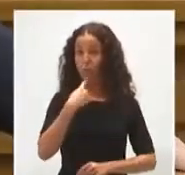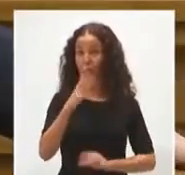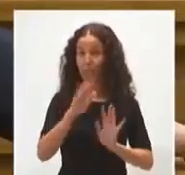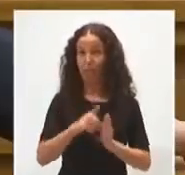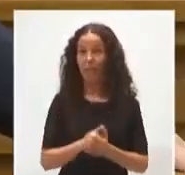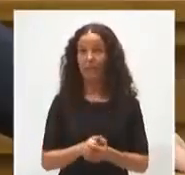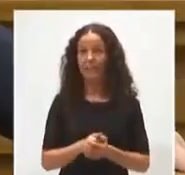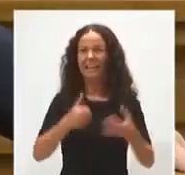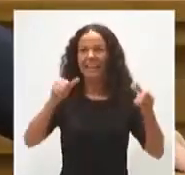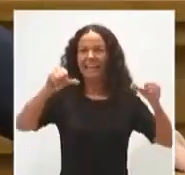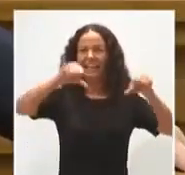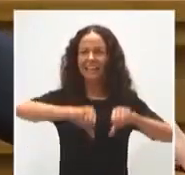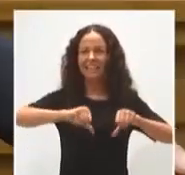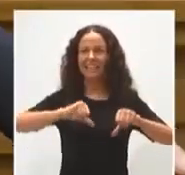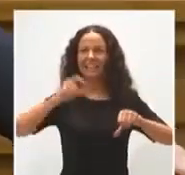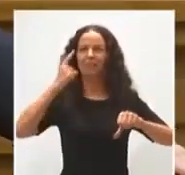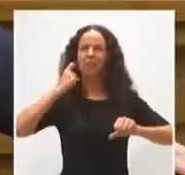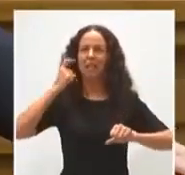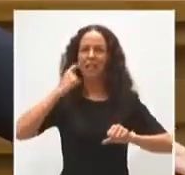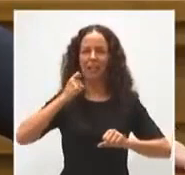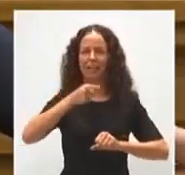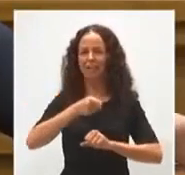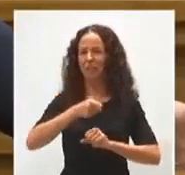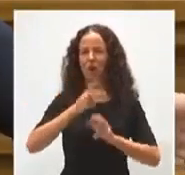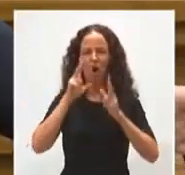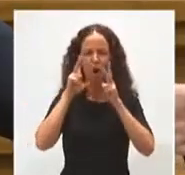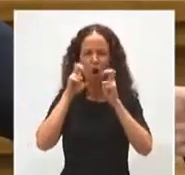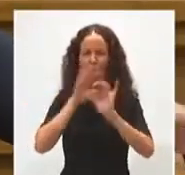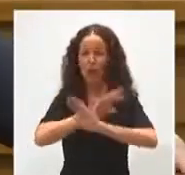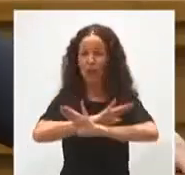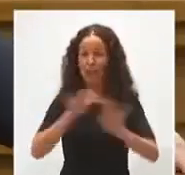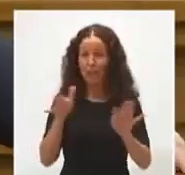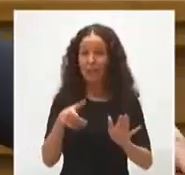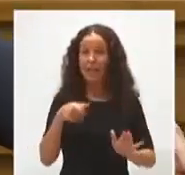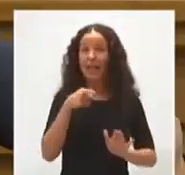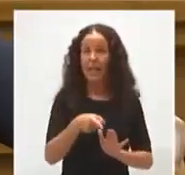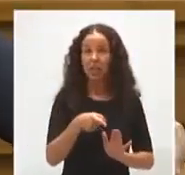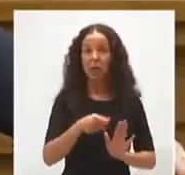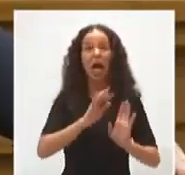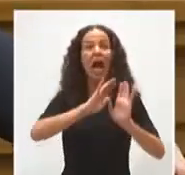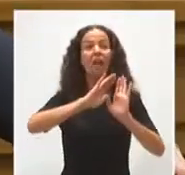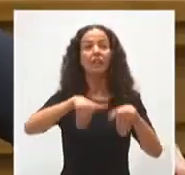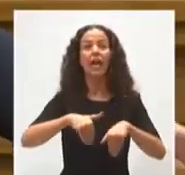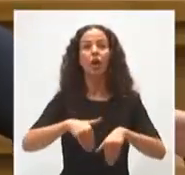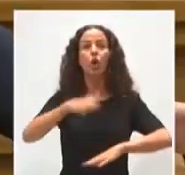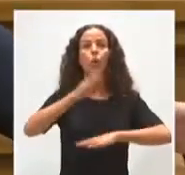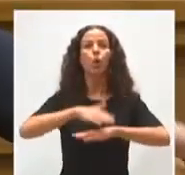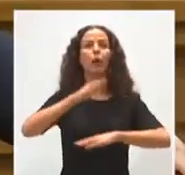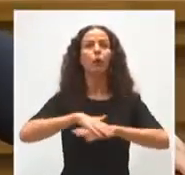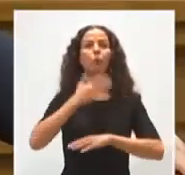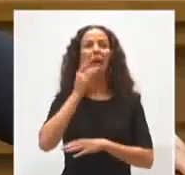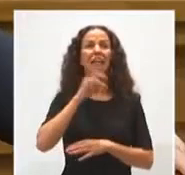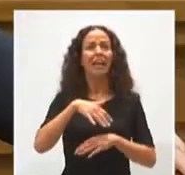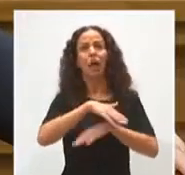esa crisis están absolutamente espúrea inmoral que luego se tradujo en que la culpa la tenía siempre que estaba gobernando pero bueno esa